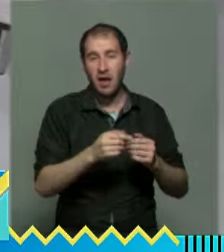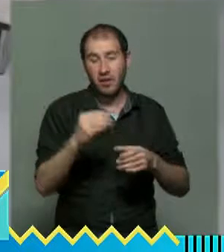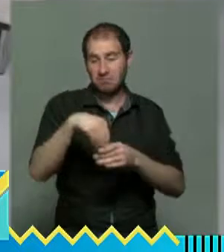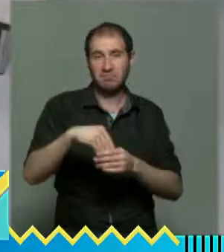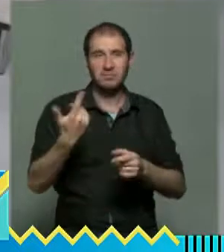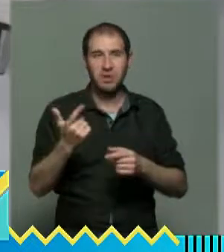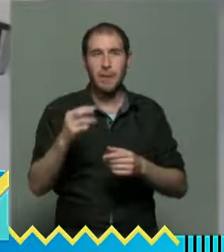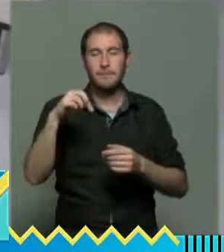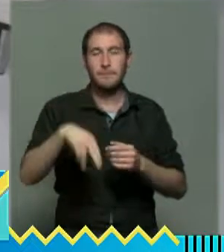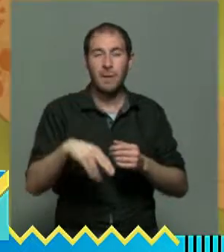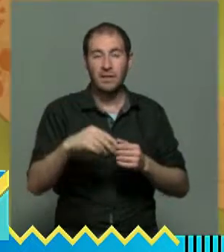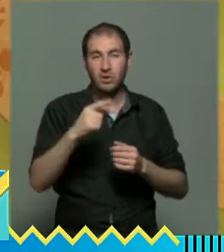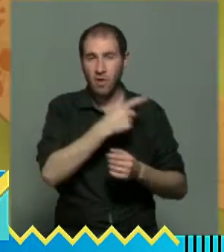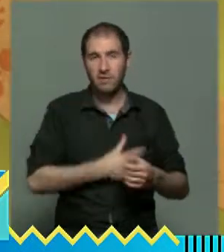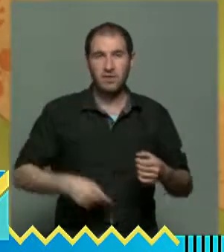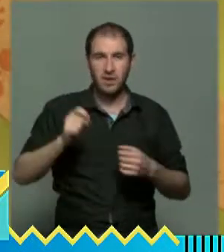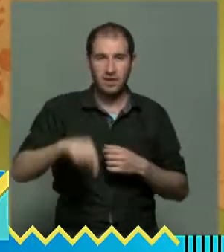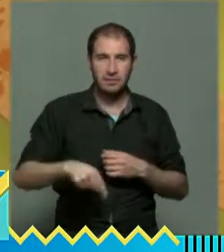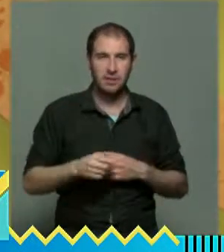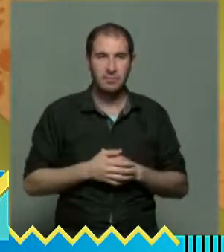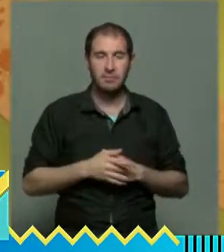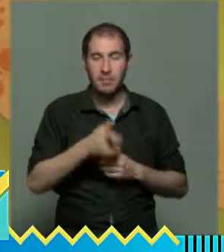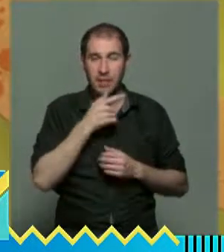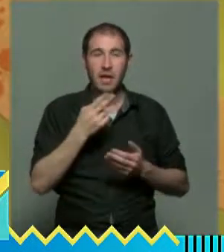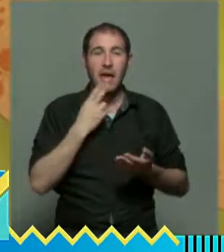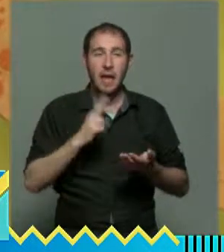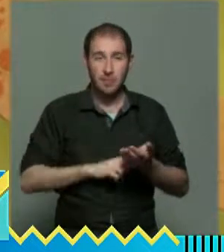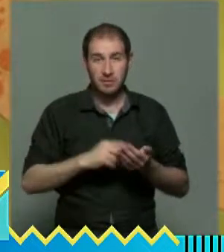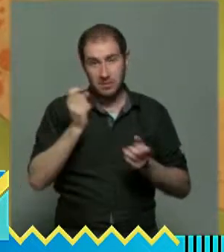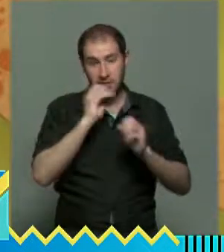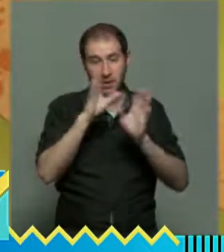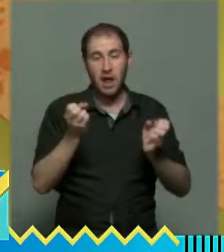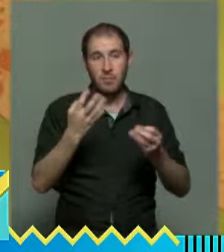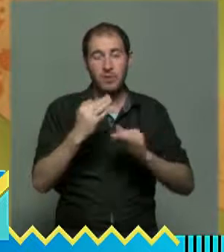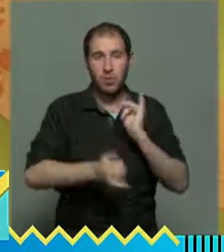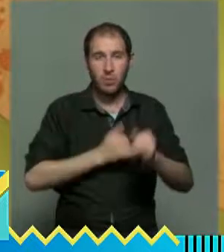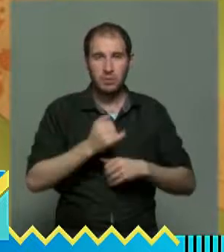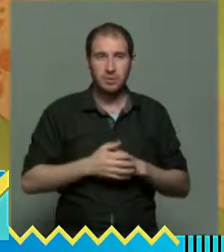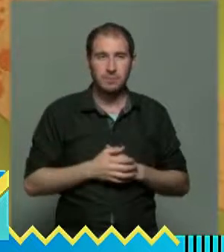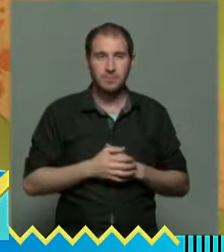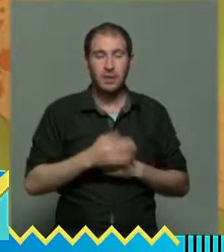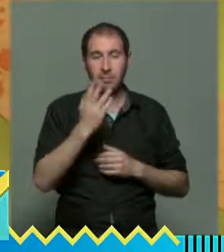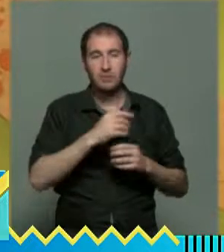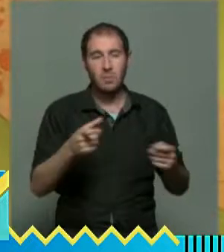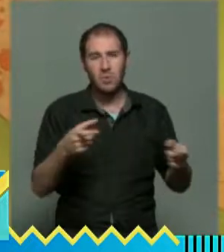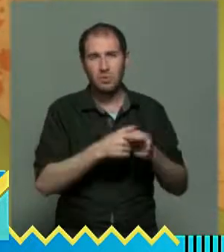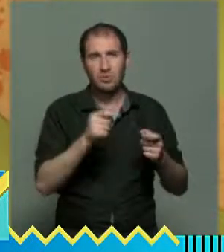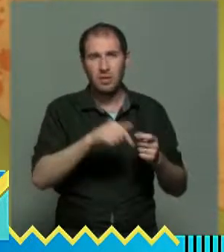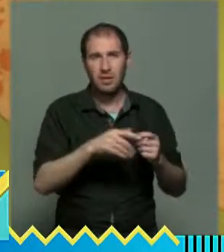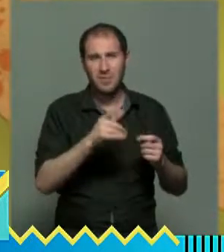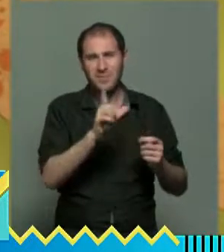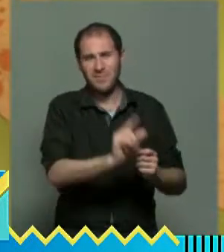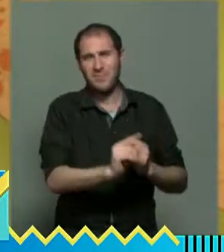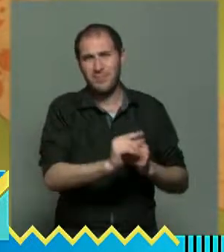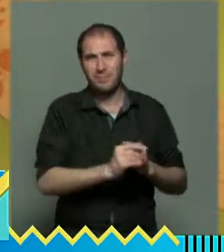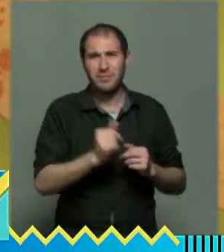dentro, digamos, de las políticas que tiene este gobierno. Que creo que con este impuesto es claro, porque como decían, digamos, el productor más chiquito es el eslabón más débil